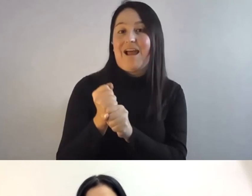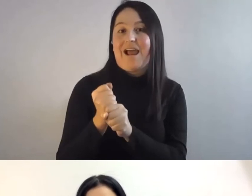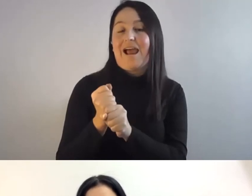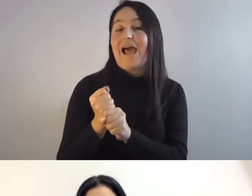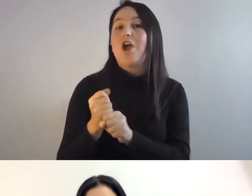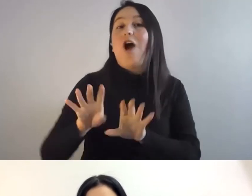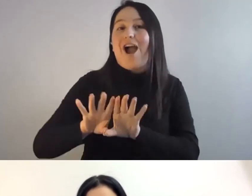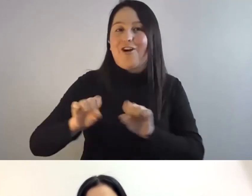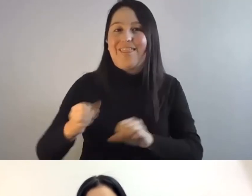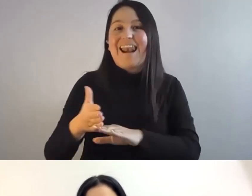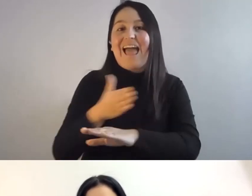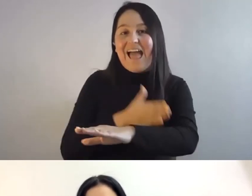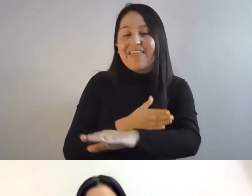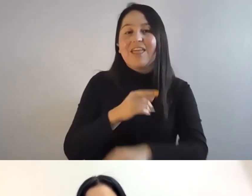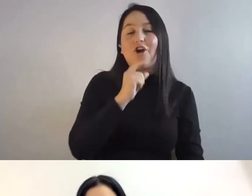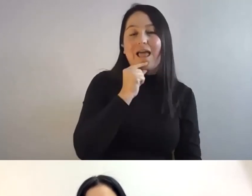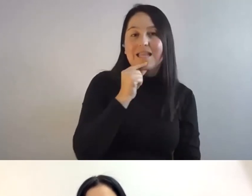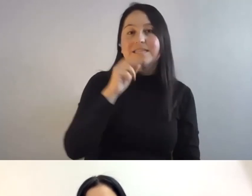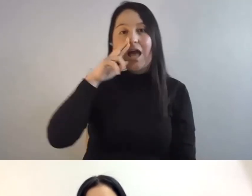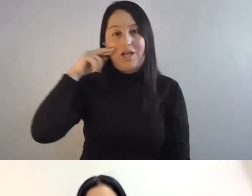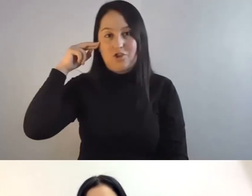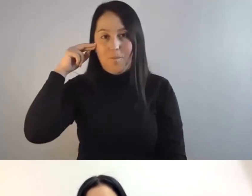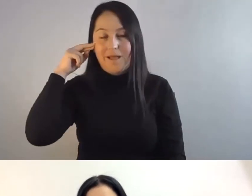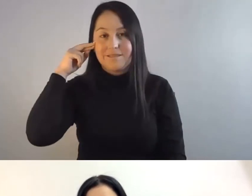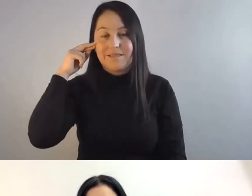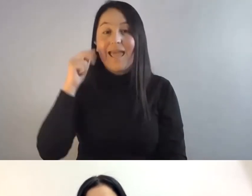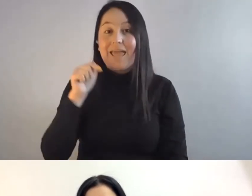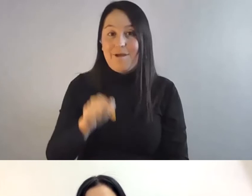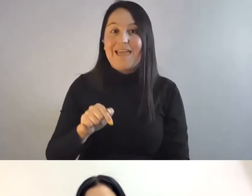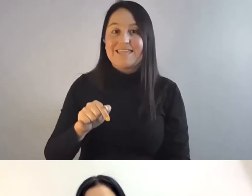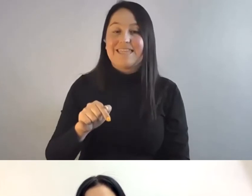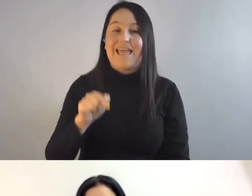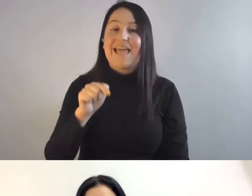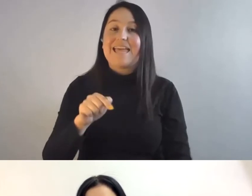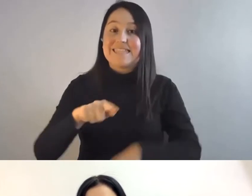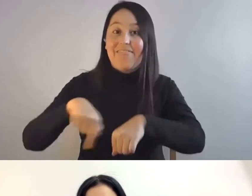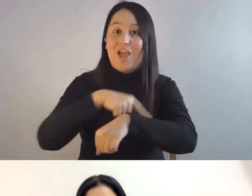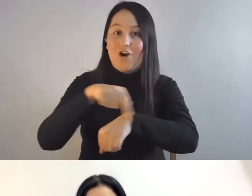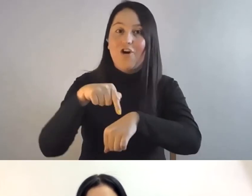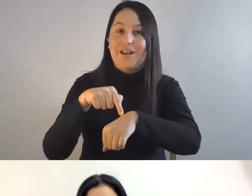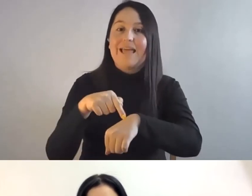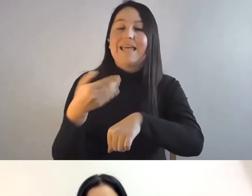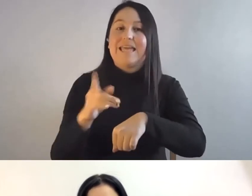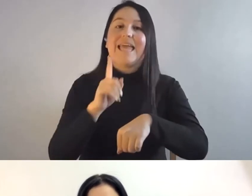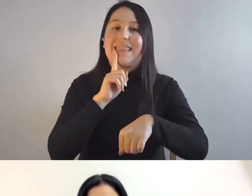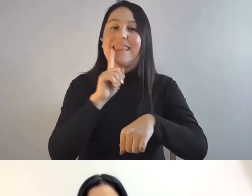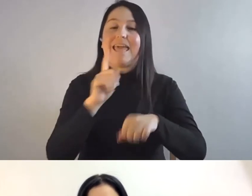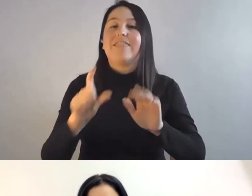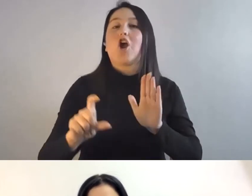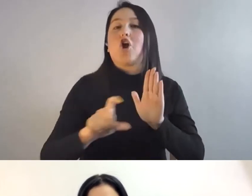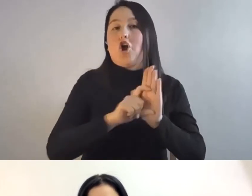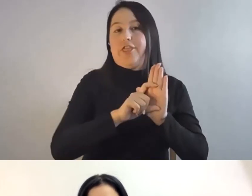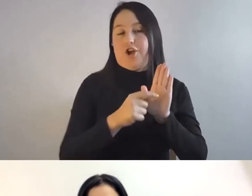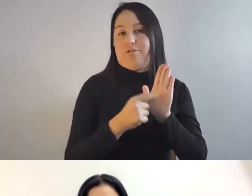Alicia. Pero en este caso, este formato que nosotros les mostramos es el que ya tiene código, ¿ya? Por eso que